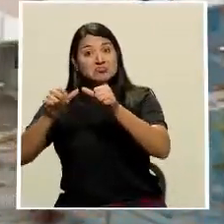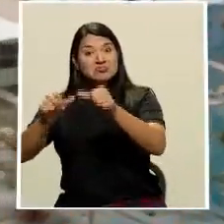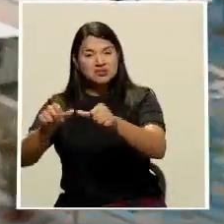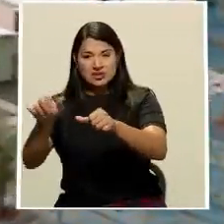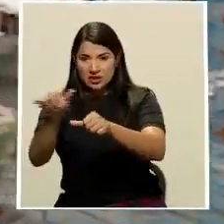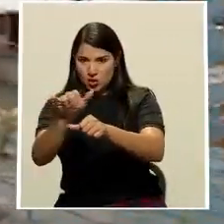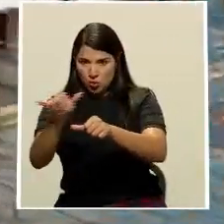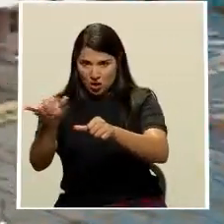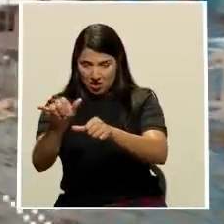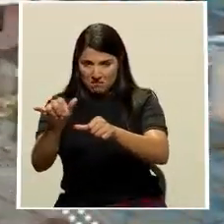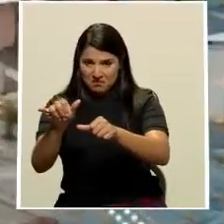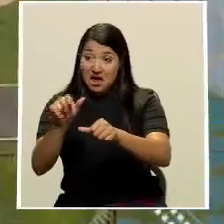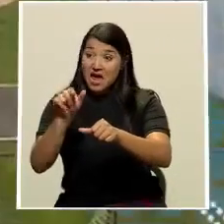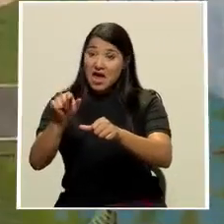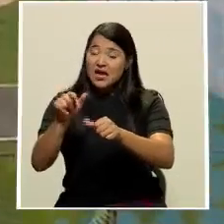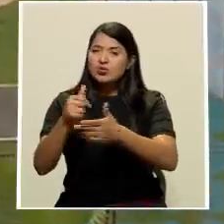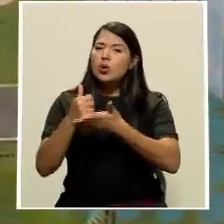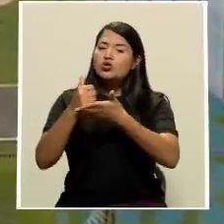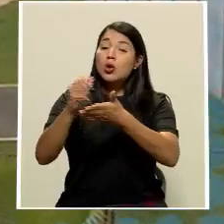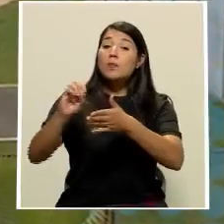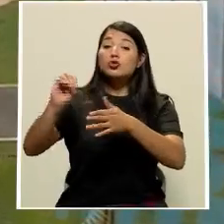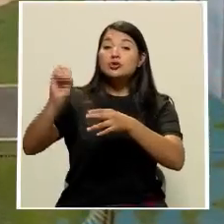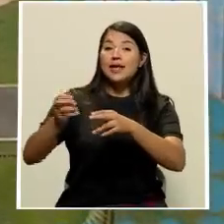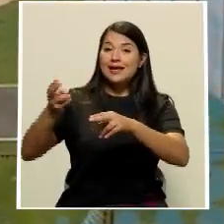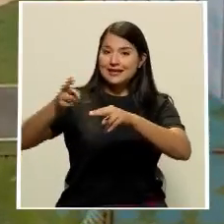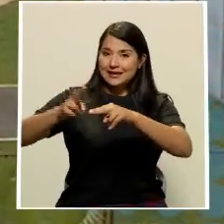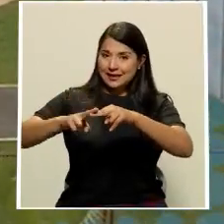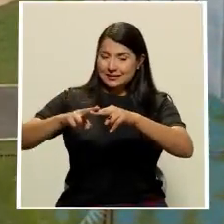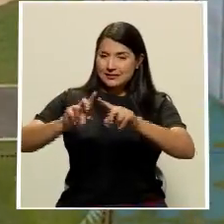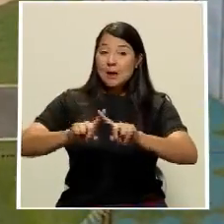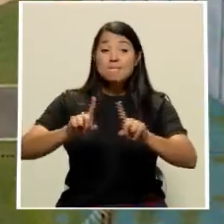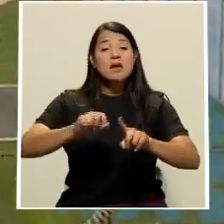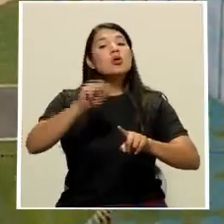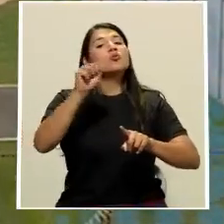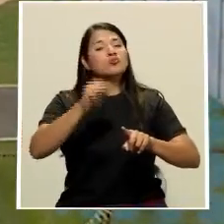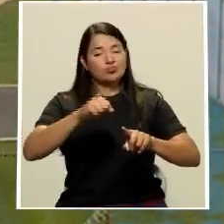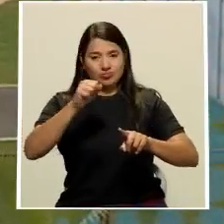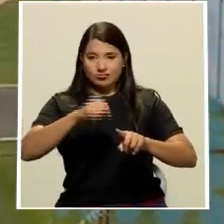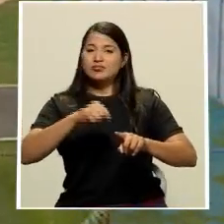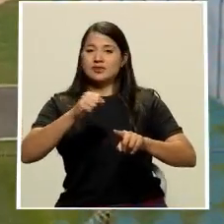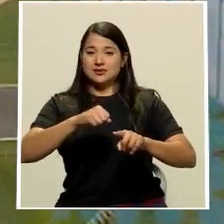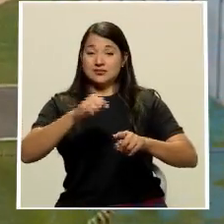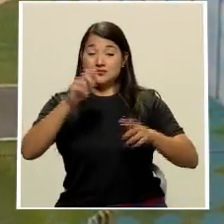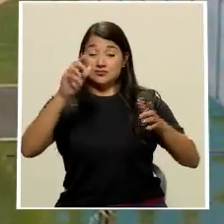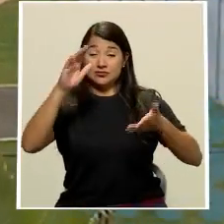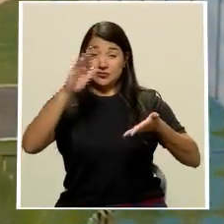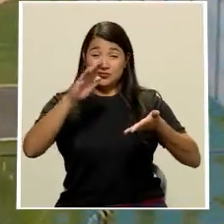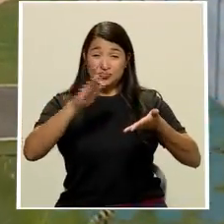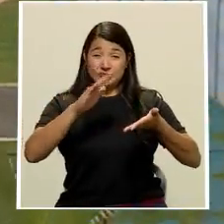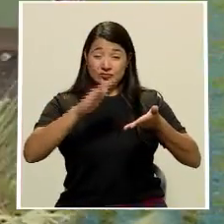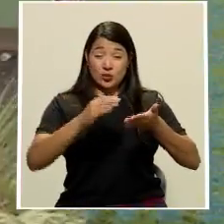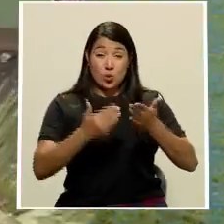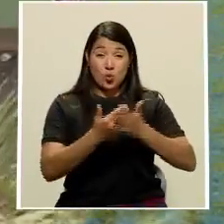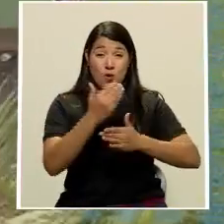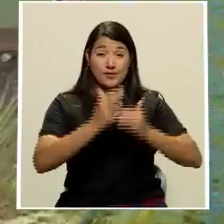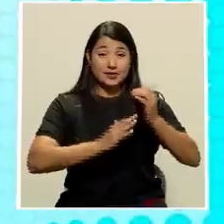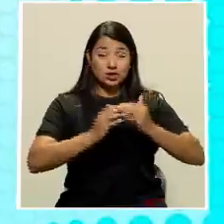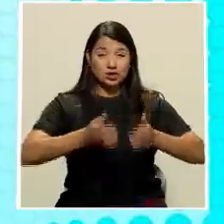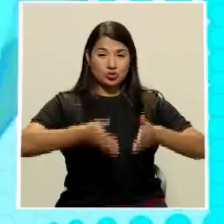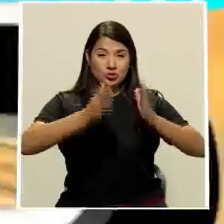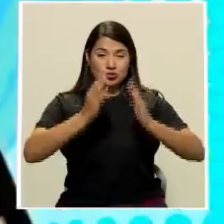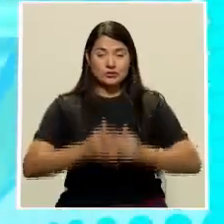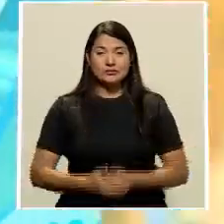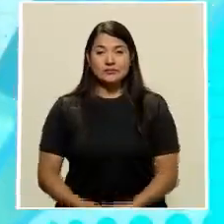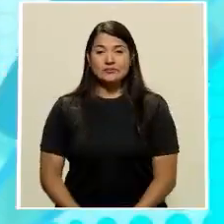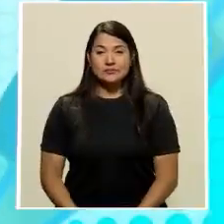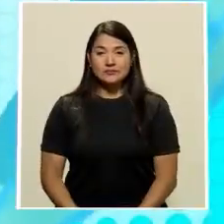pasado, favoreciendo las tasas de intereses. Pero sí se reflejó una disminución en la cantidad de nuevas construcciones.